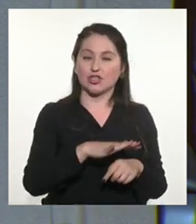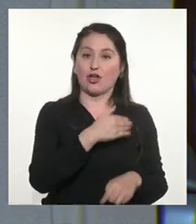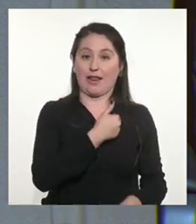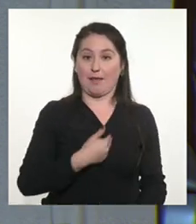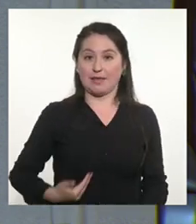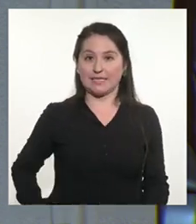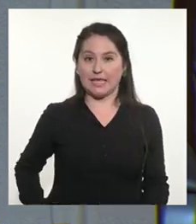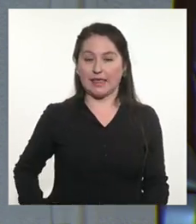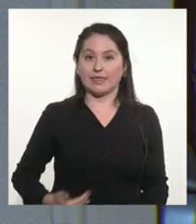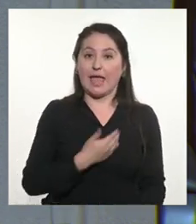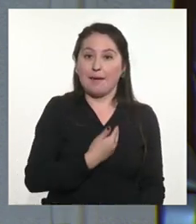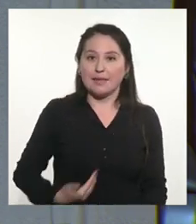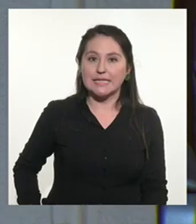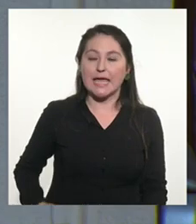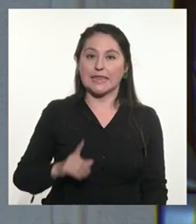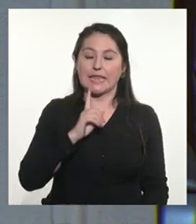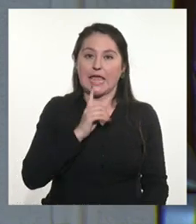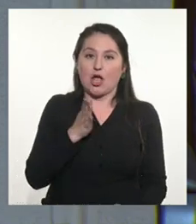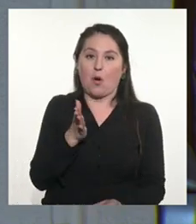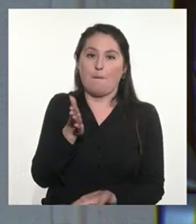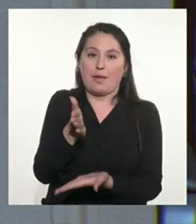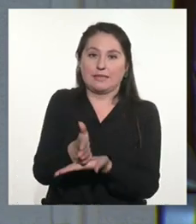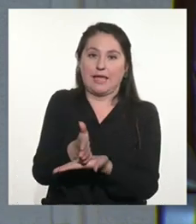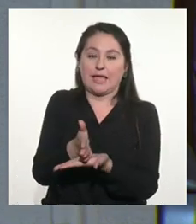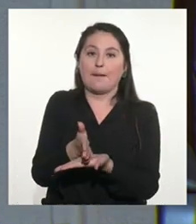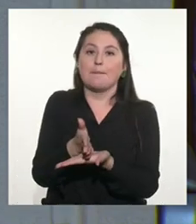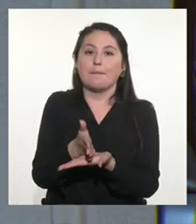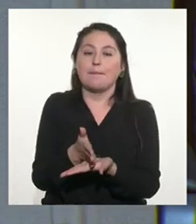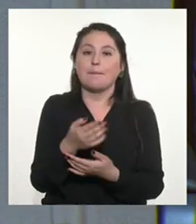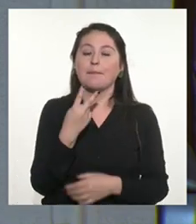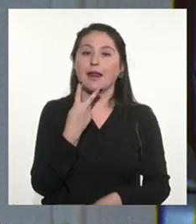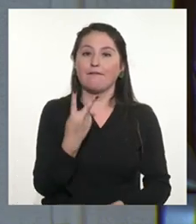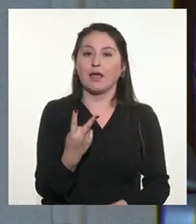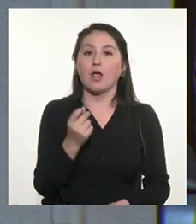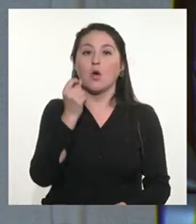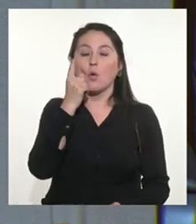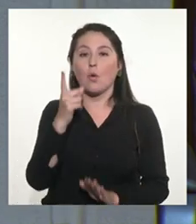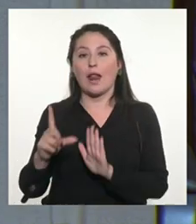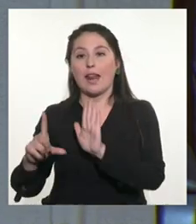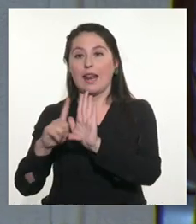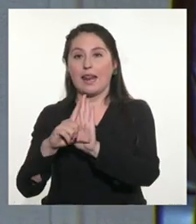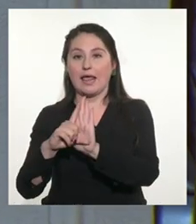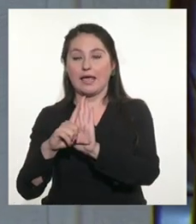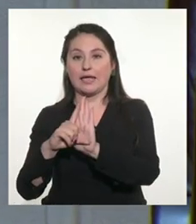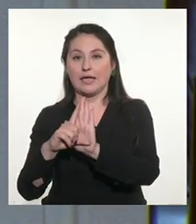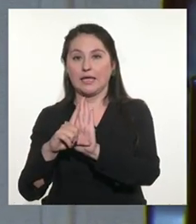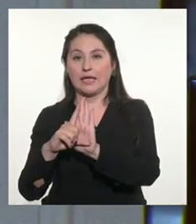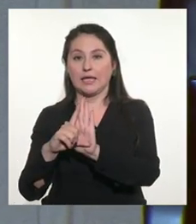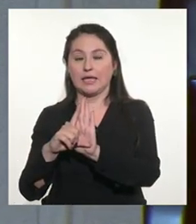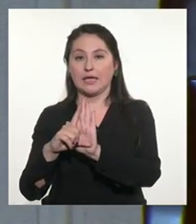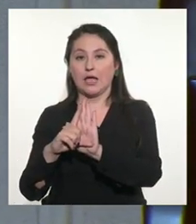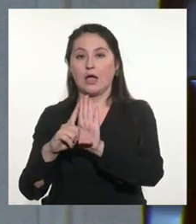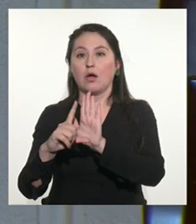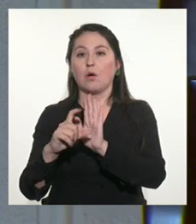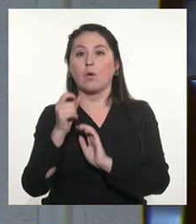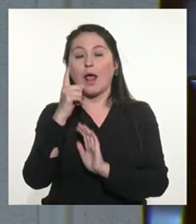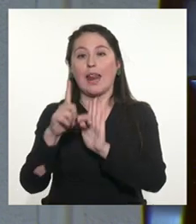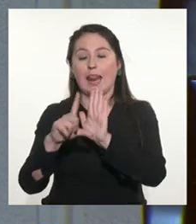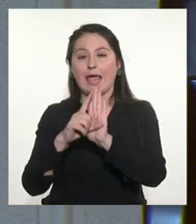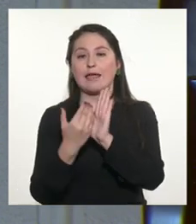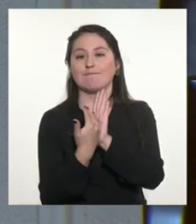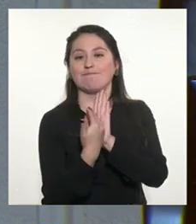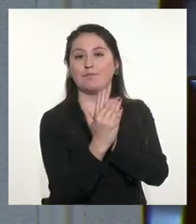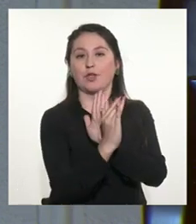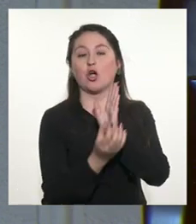ejecutivo tenga un mandato en los mensajes de pueden establecer y señalar cuáles leyes quedan expresamente derogada